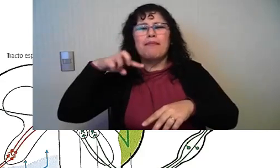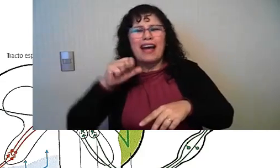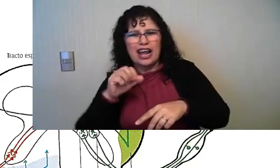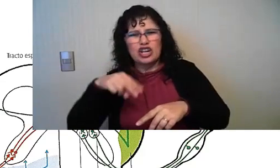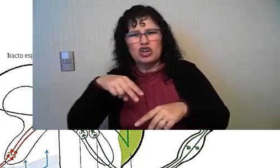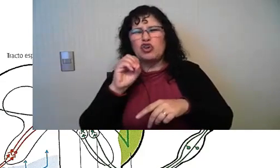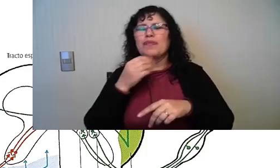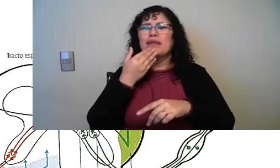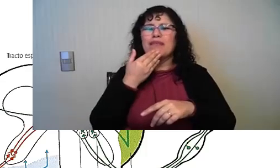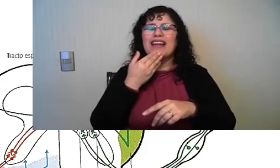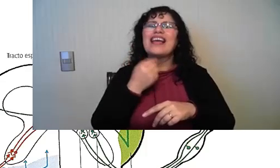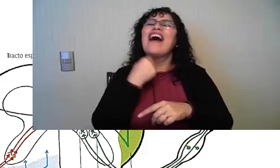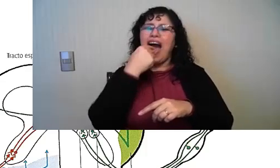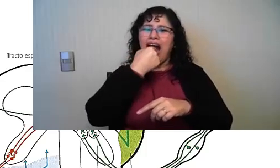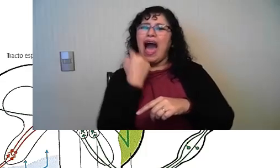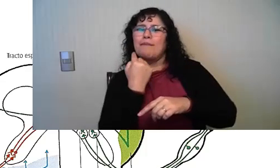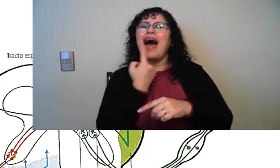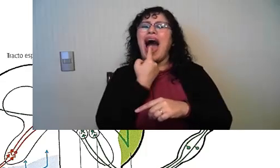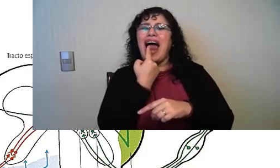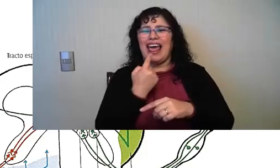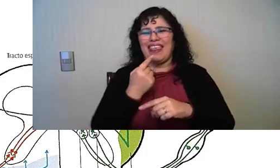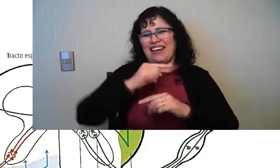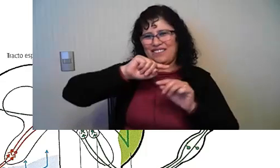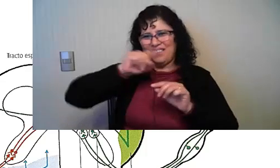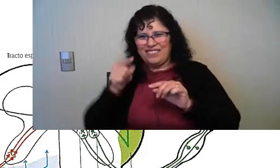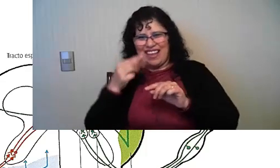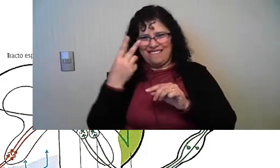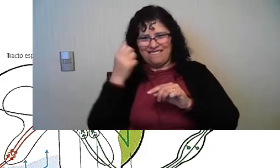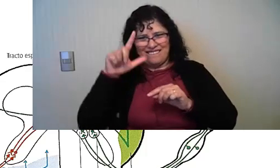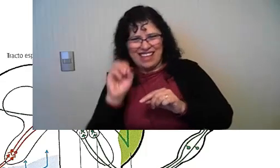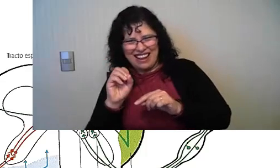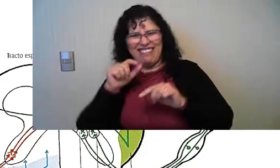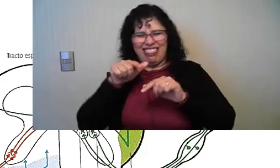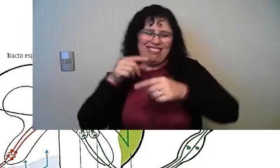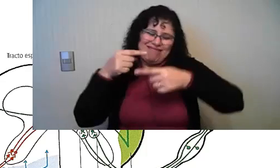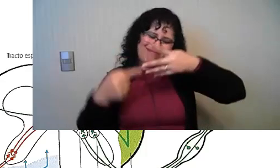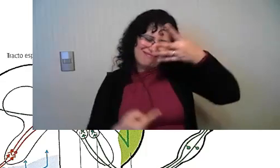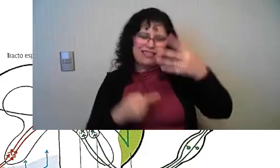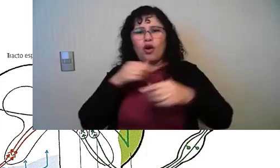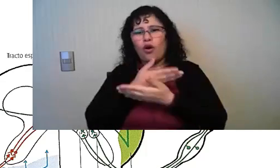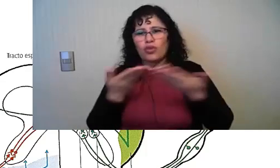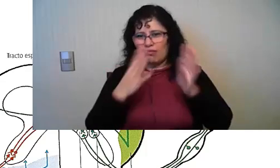el esquema de resumen que les entregué el día de ayer.